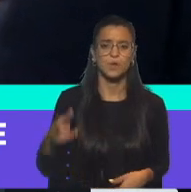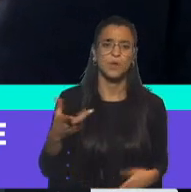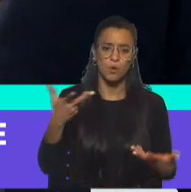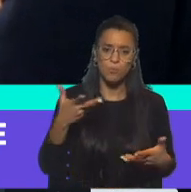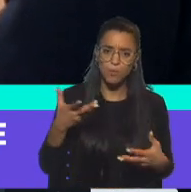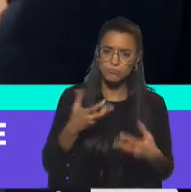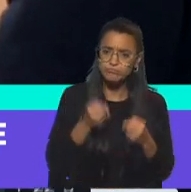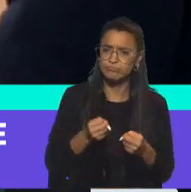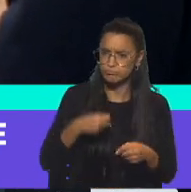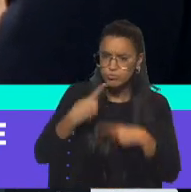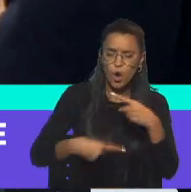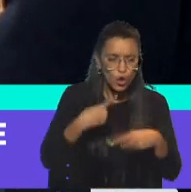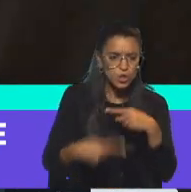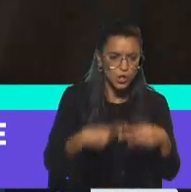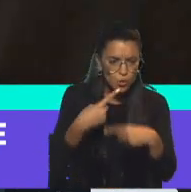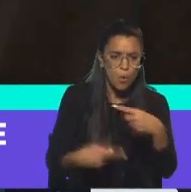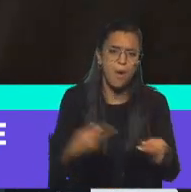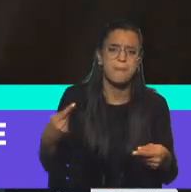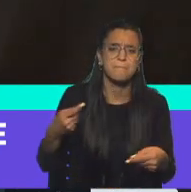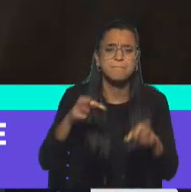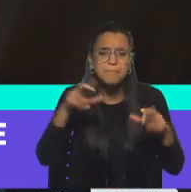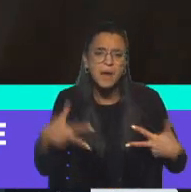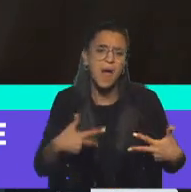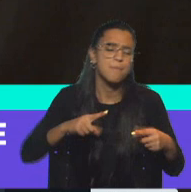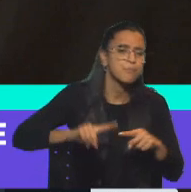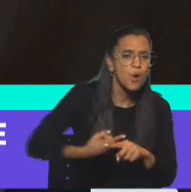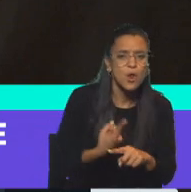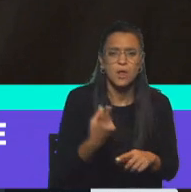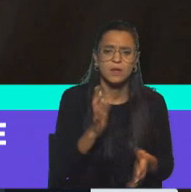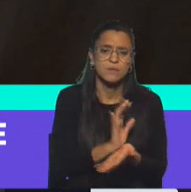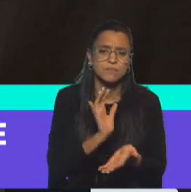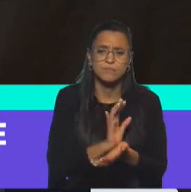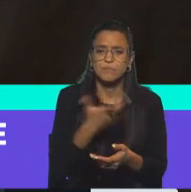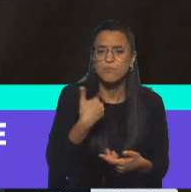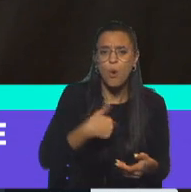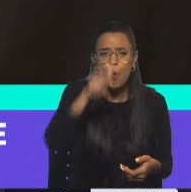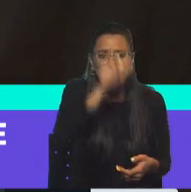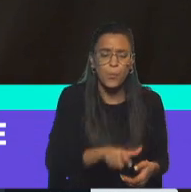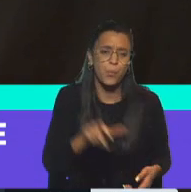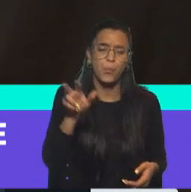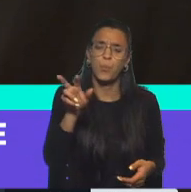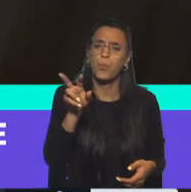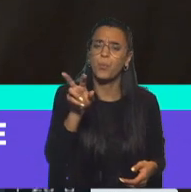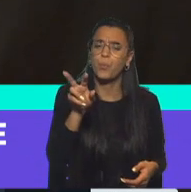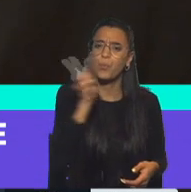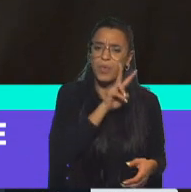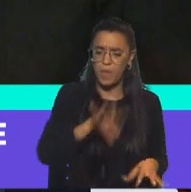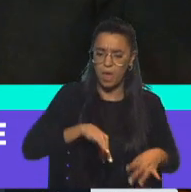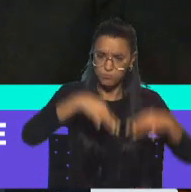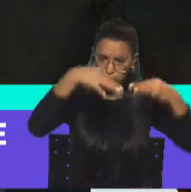contraviento y marea, políticas que tienen que ver con decentizar nuestras vidas. La ciencia tiene un